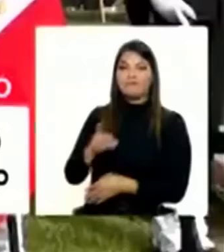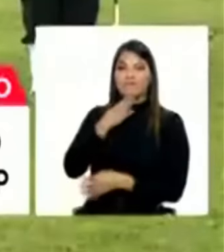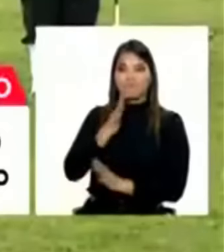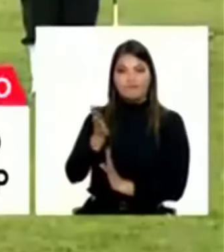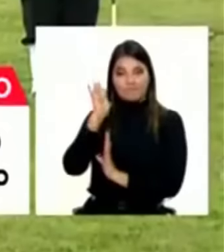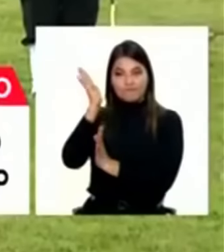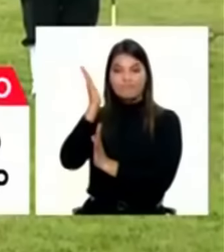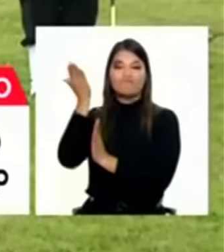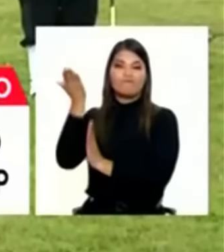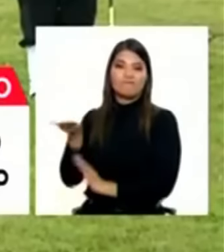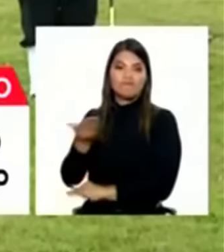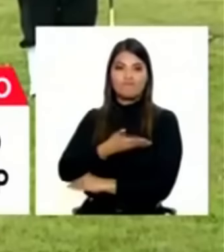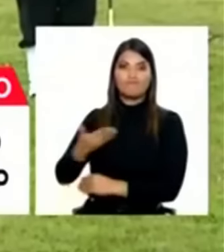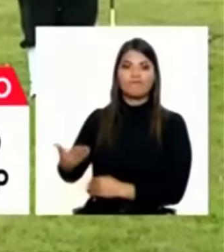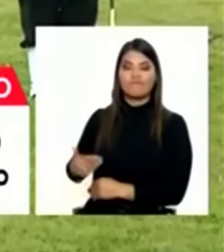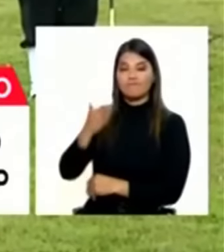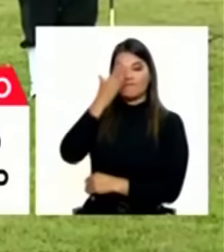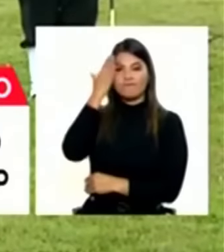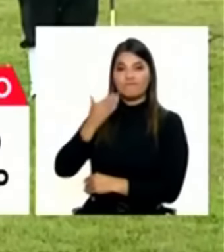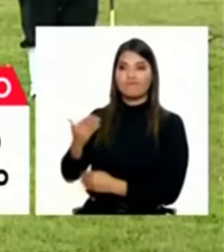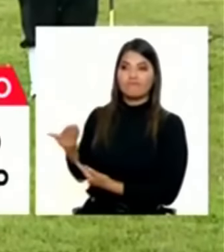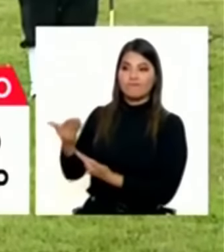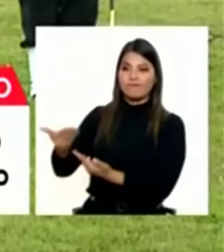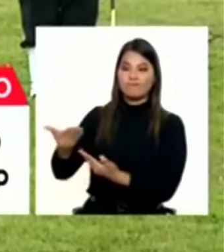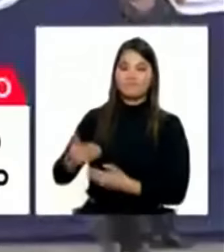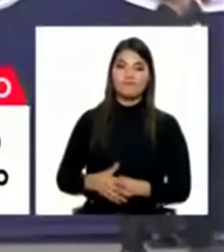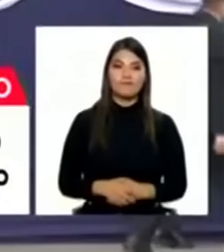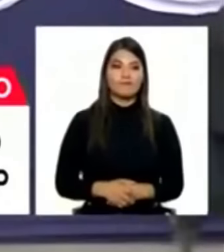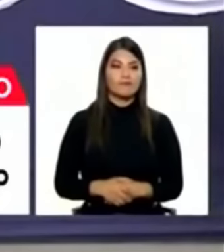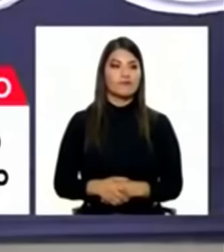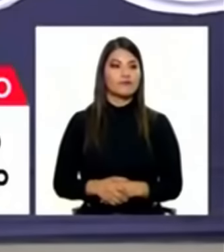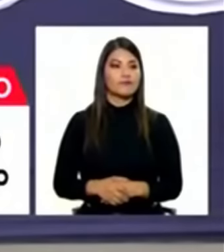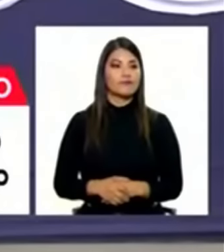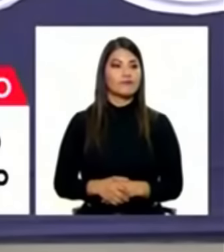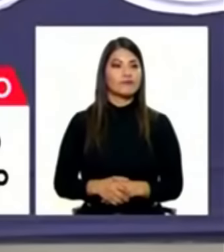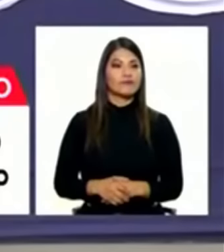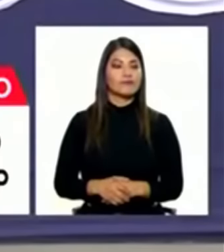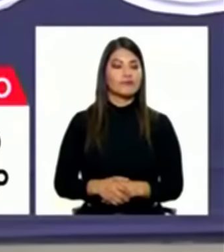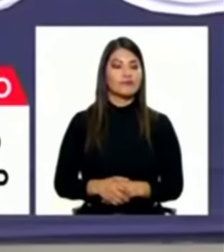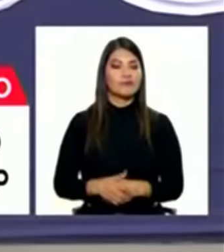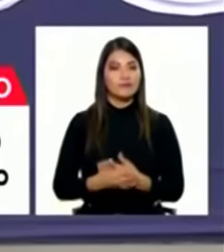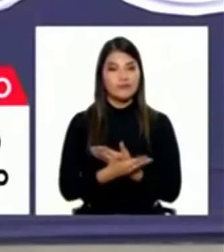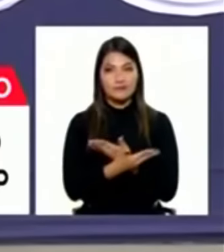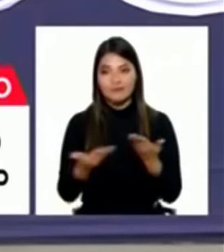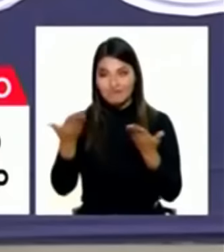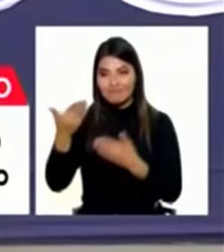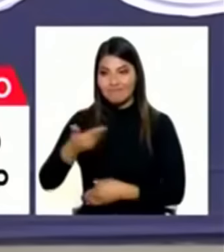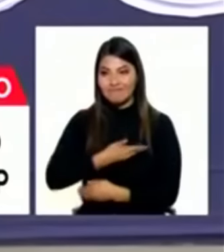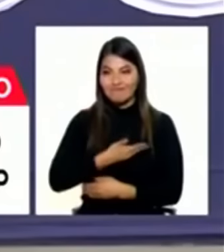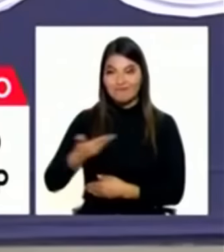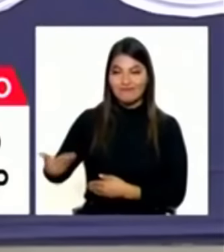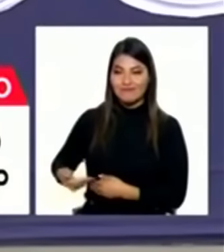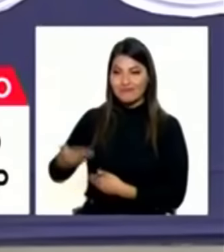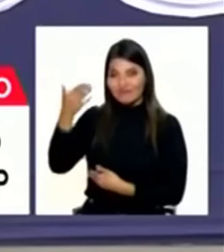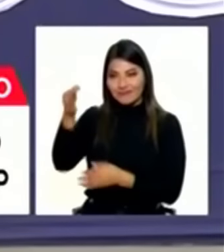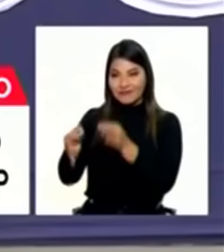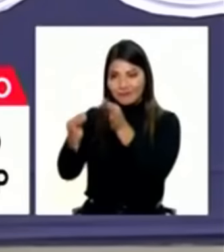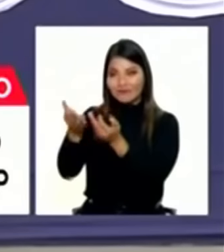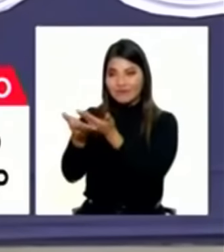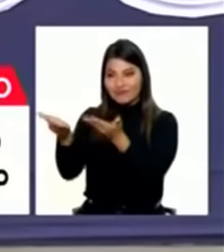palabras de la Presidenta de la República, Dina Ercilia Boluarte Segarra. Señor Presidente del Poder Judicial,